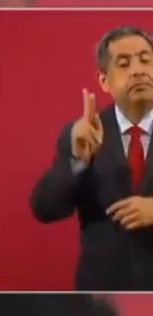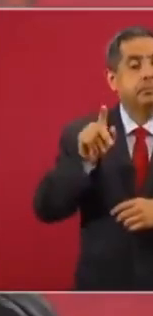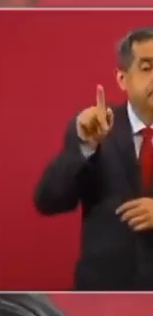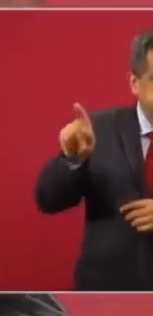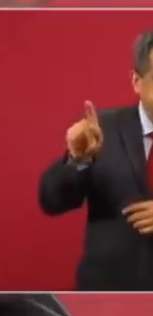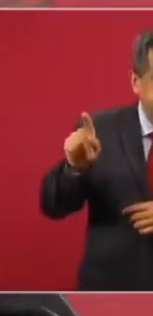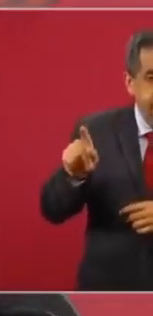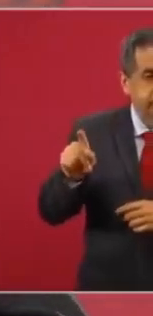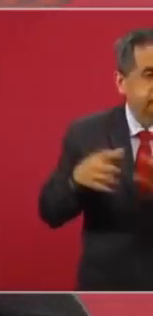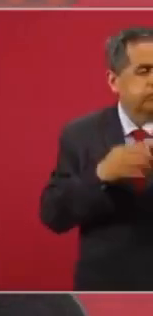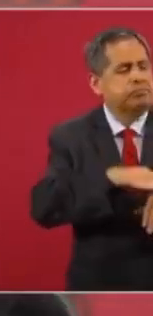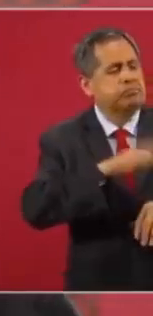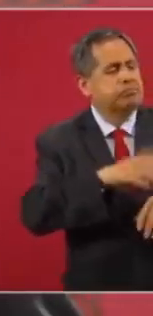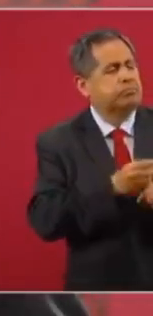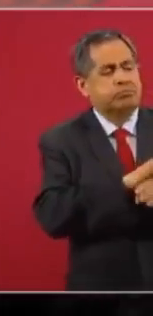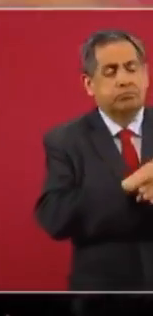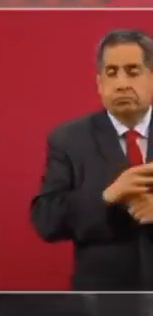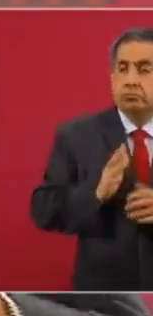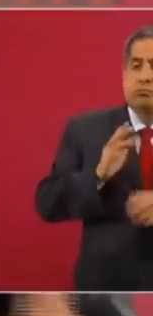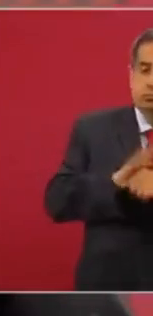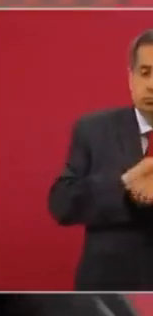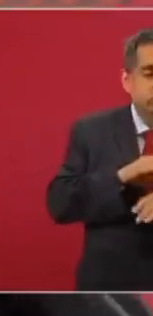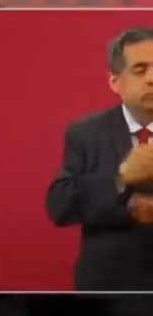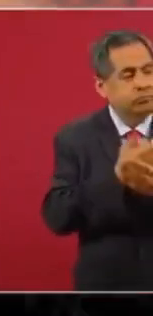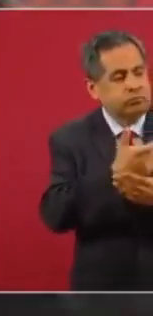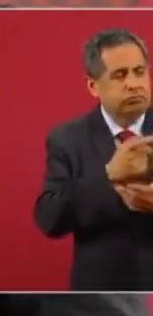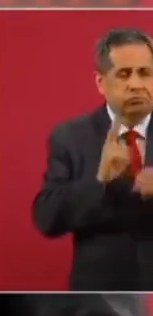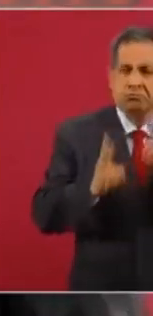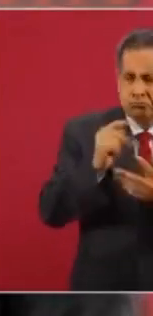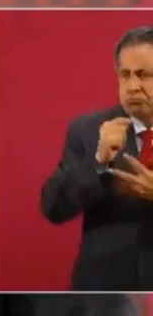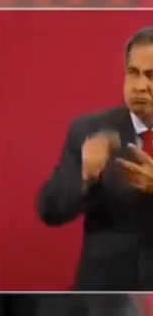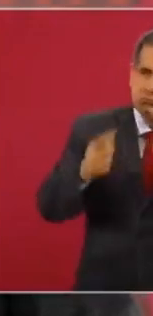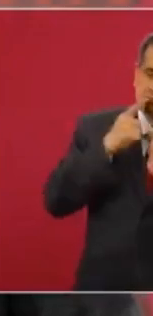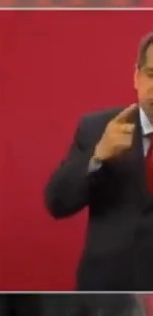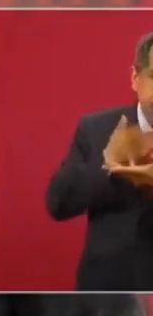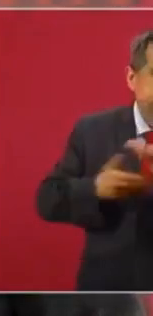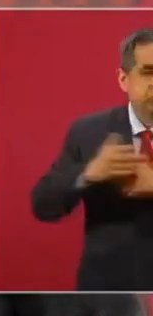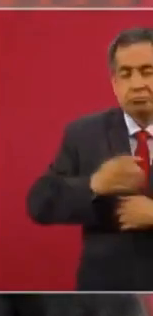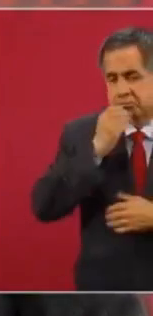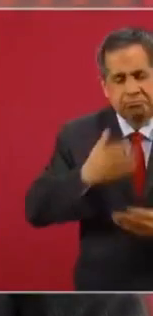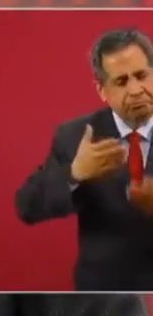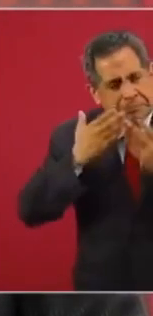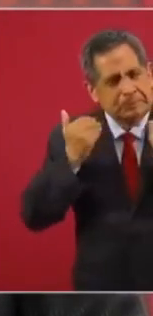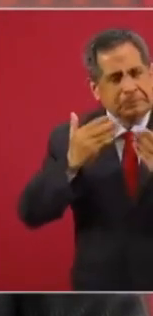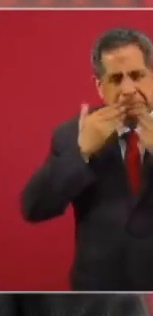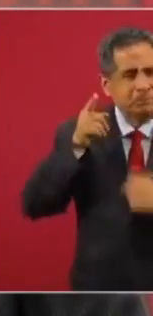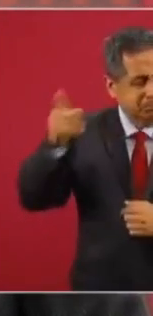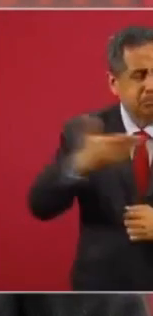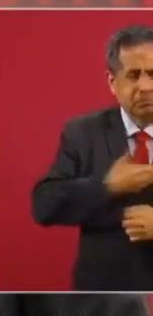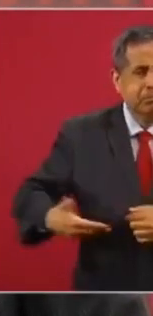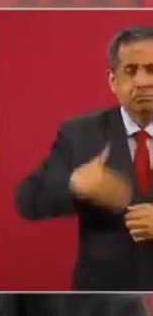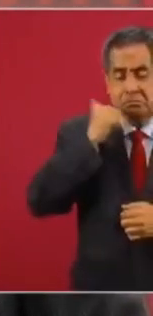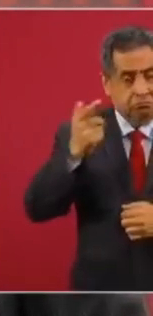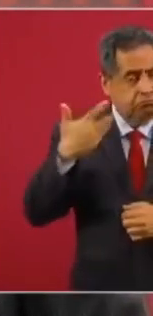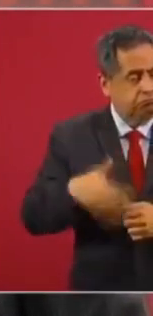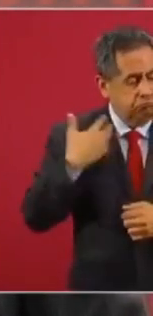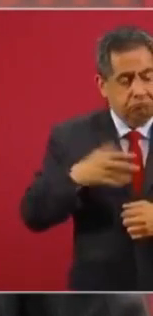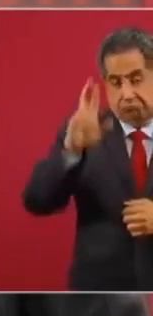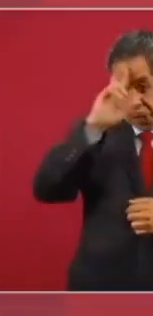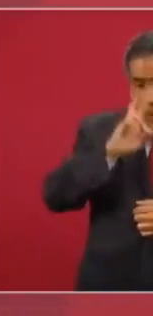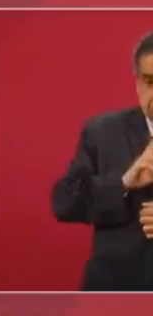él sacó el tema del COVID y el tema de la economía y otros temas, y fue muy amable, muy